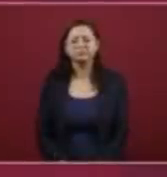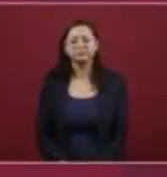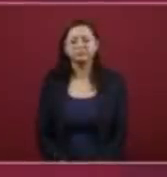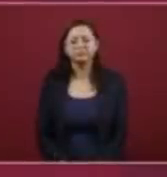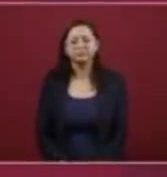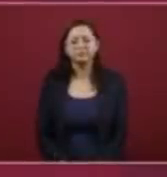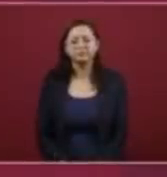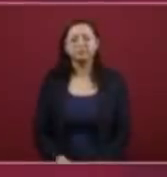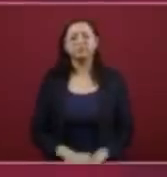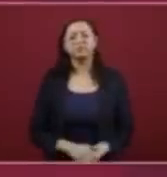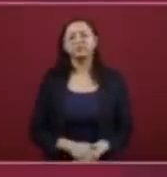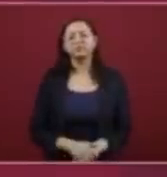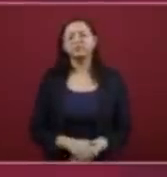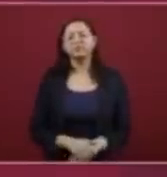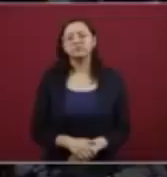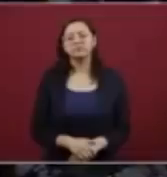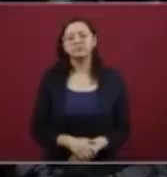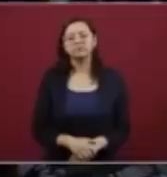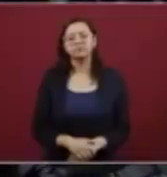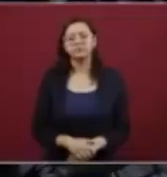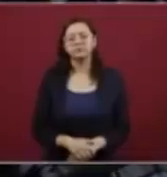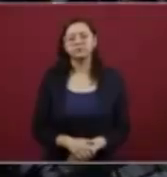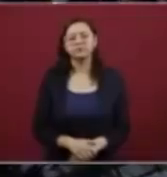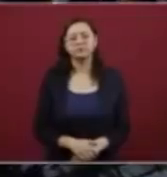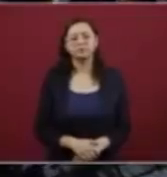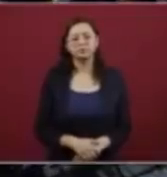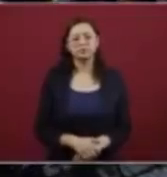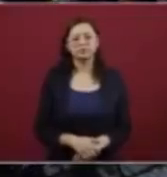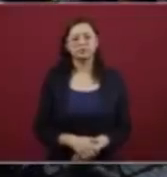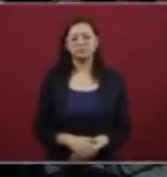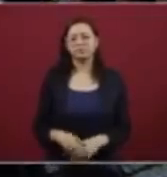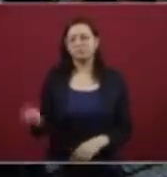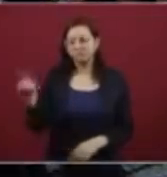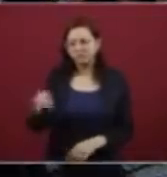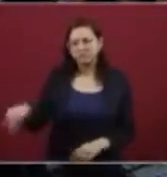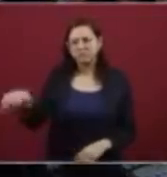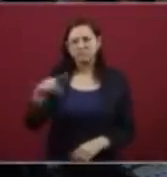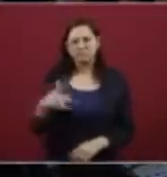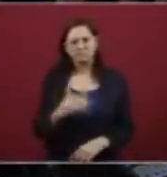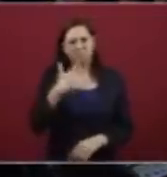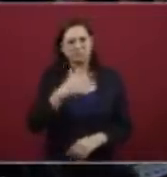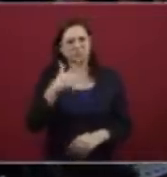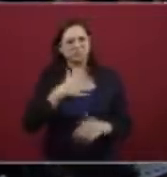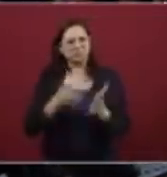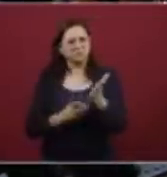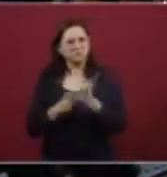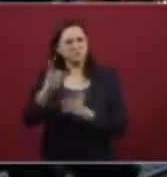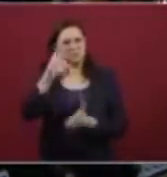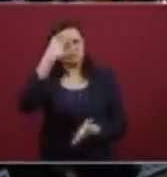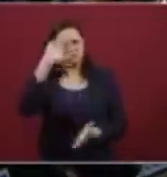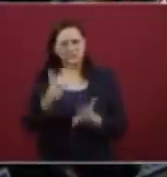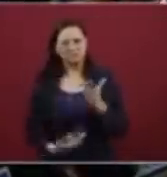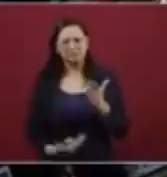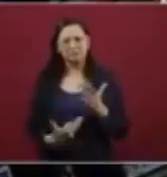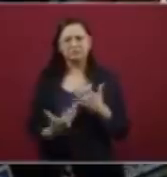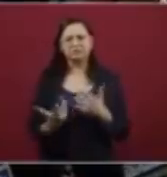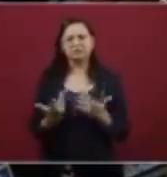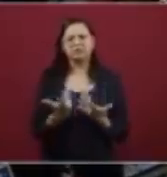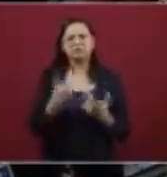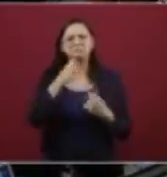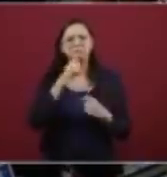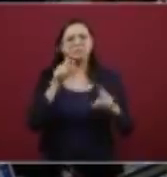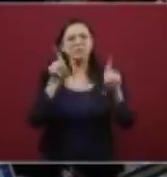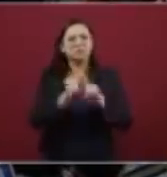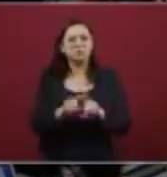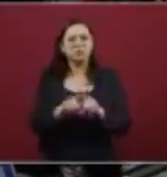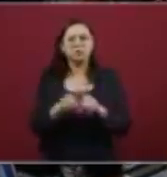Porque ellos manifestaban que había una violación a sus derechos y que de cierta manera también se estaba pasando por alto